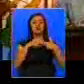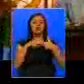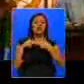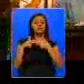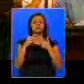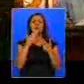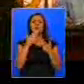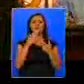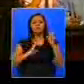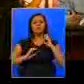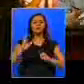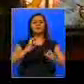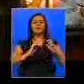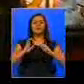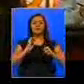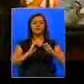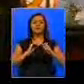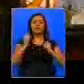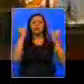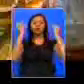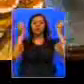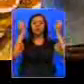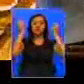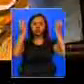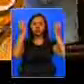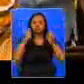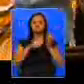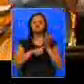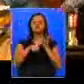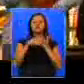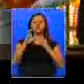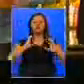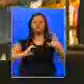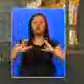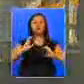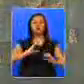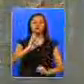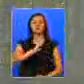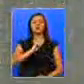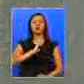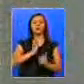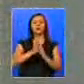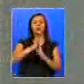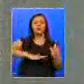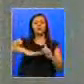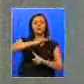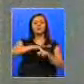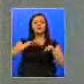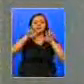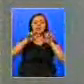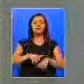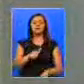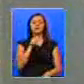desarrollo científico, tecnológico e innovación entre el Ministerio de Ciencia, Tecnología y Medio Ambiente de Cuba y la Secretaría Nacional del